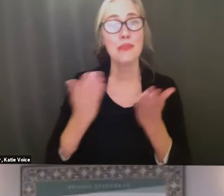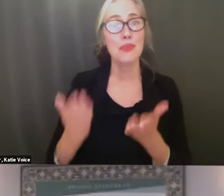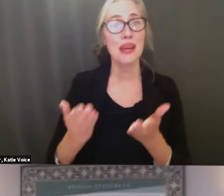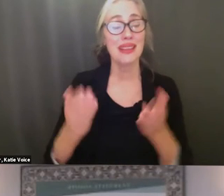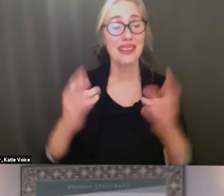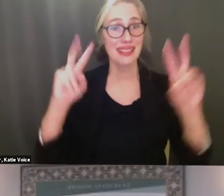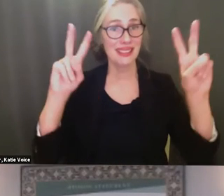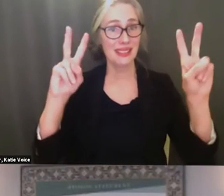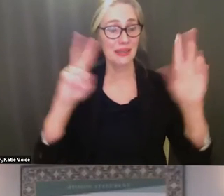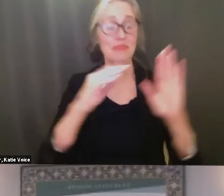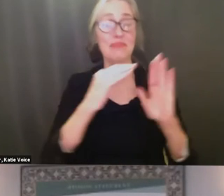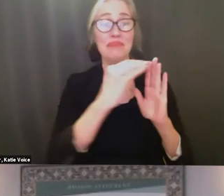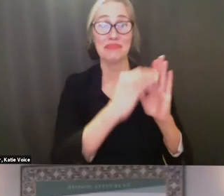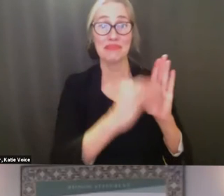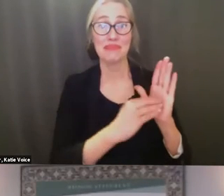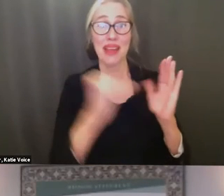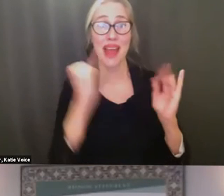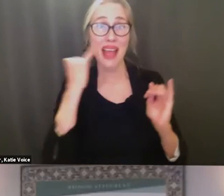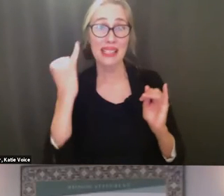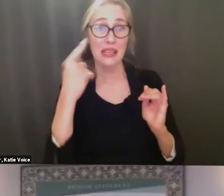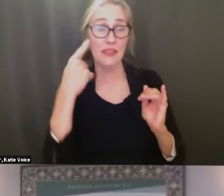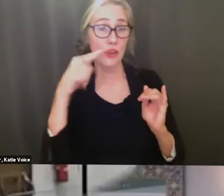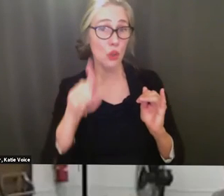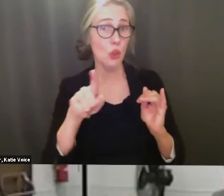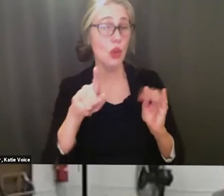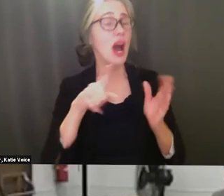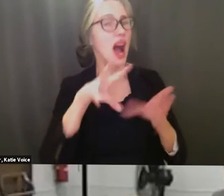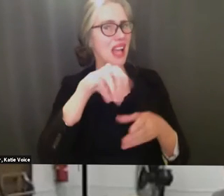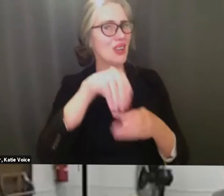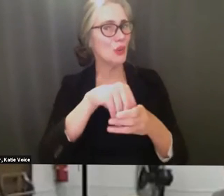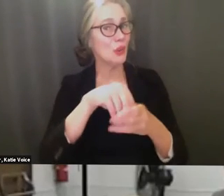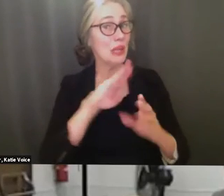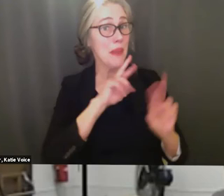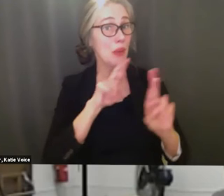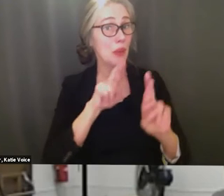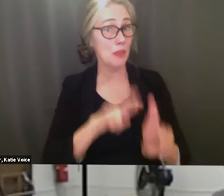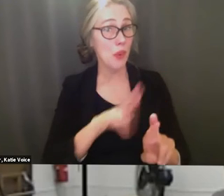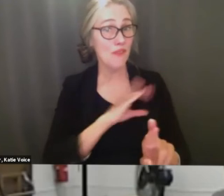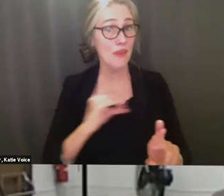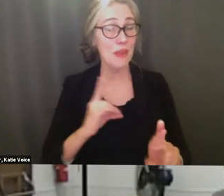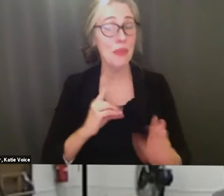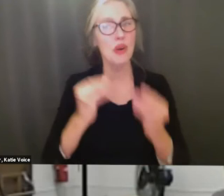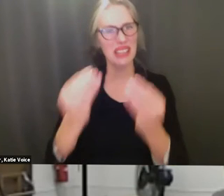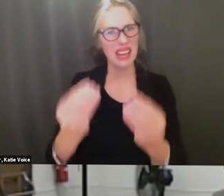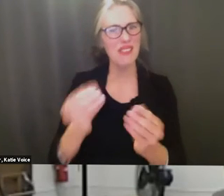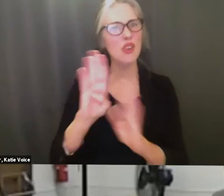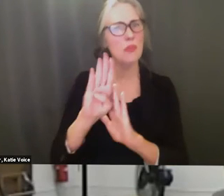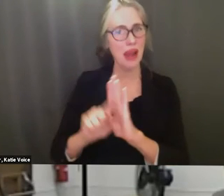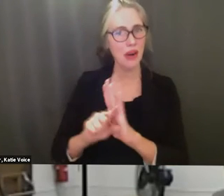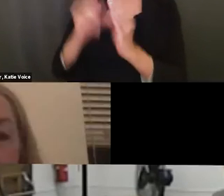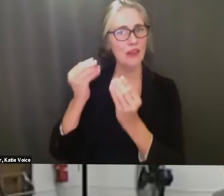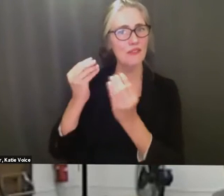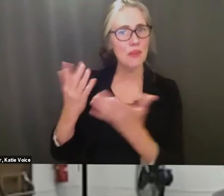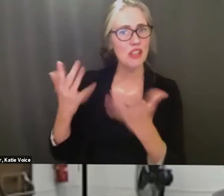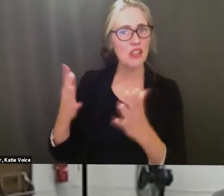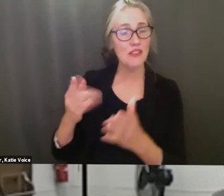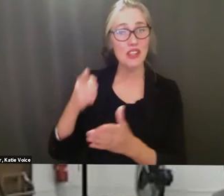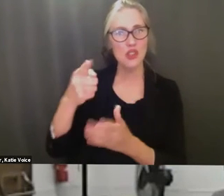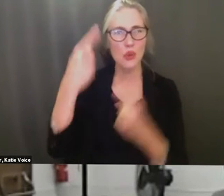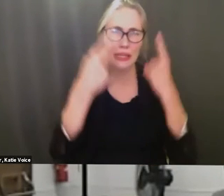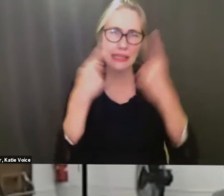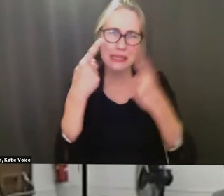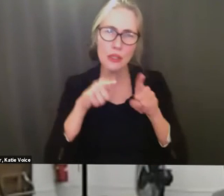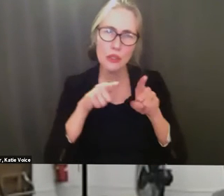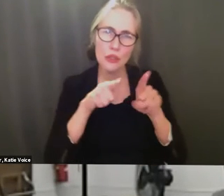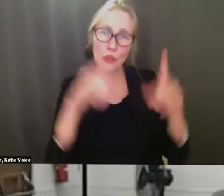Incluí algo de información de antecedentes en mi reporte ante el consejo que ustedes pueden considerar en su decisión esta